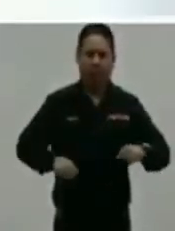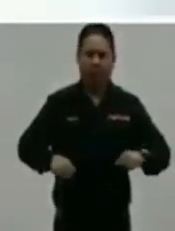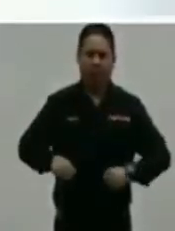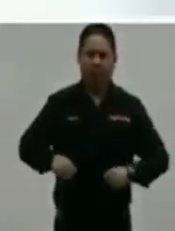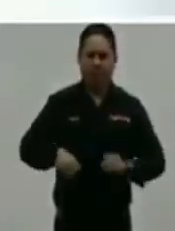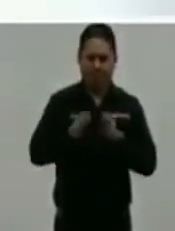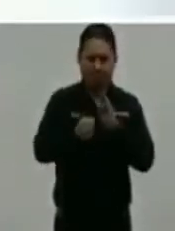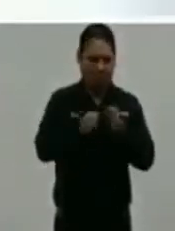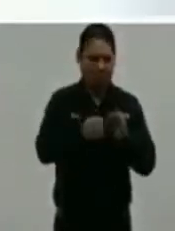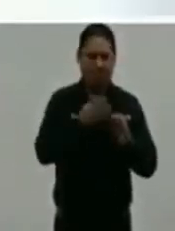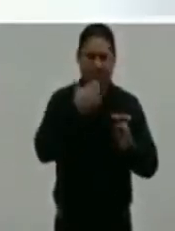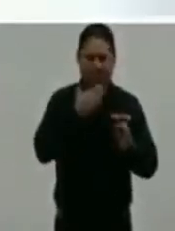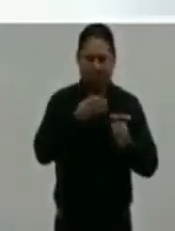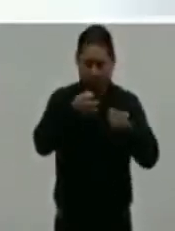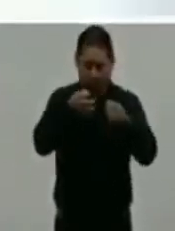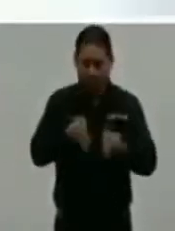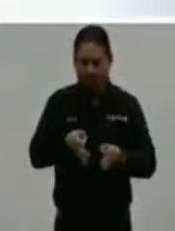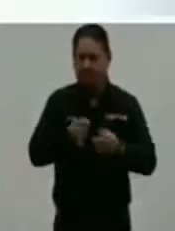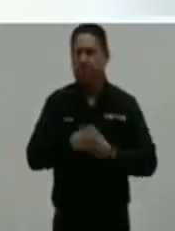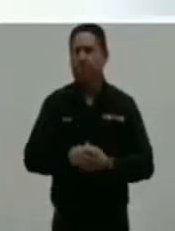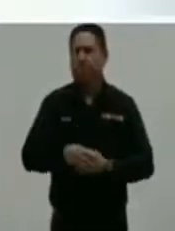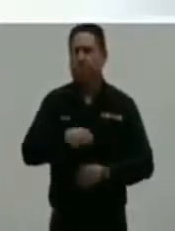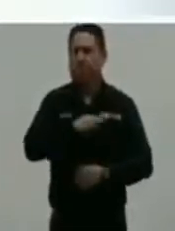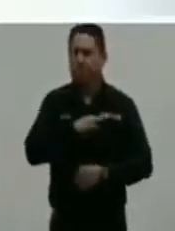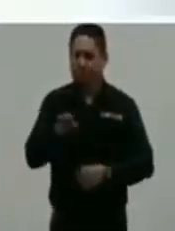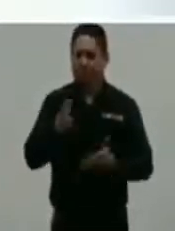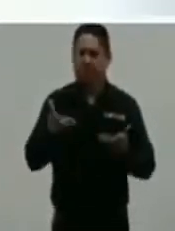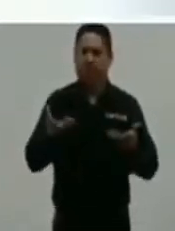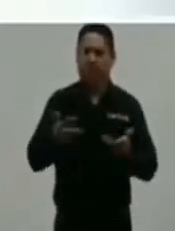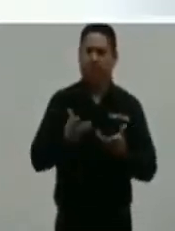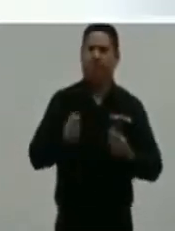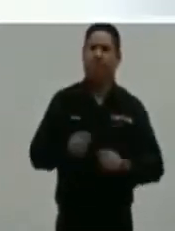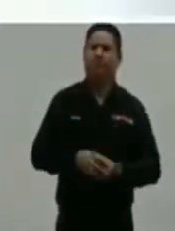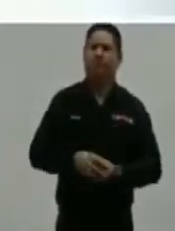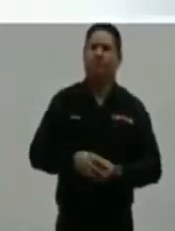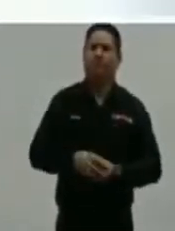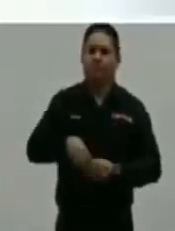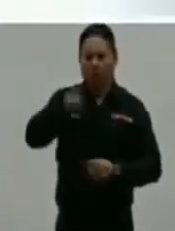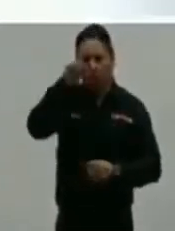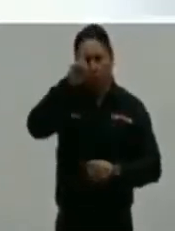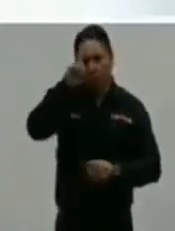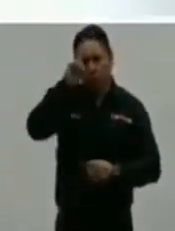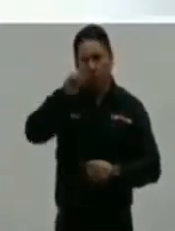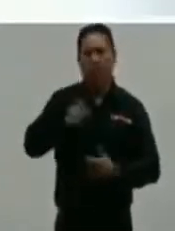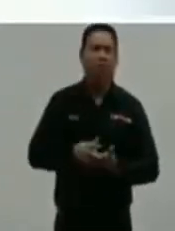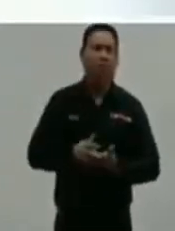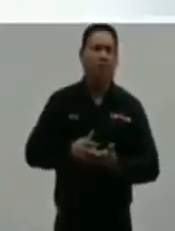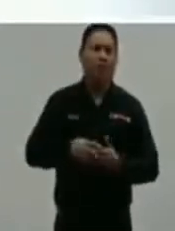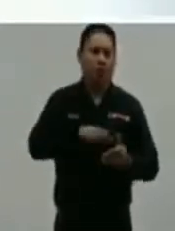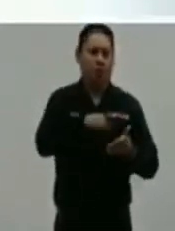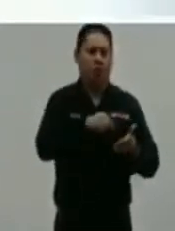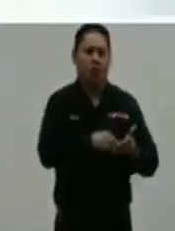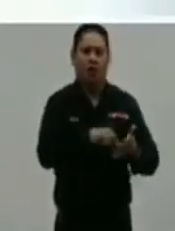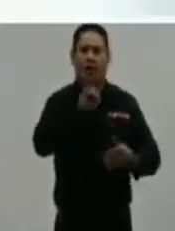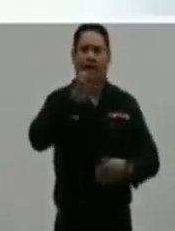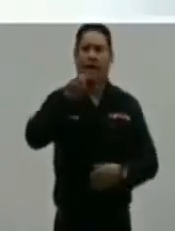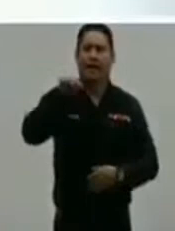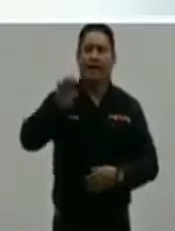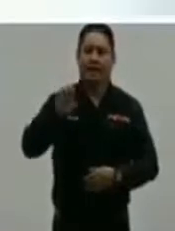de la elección. Esto únicamente se puede hacer a través de los consejos distritales del INE